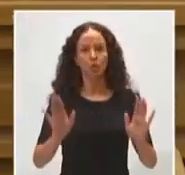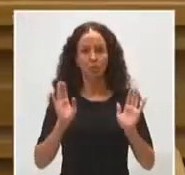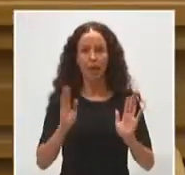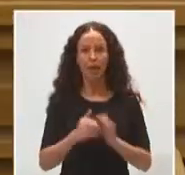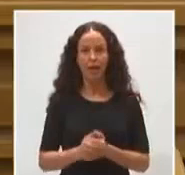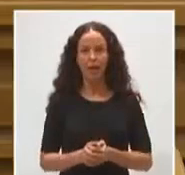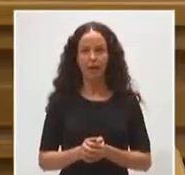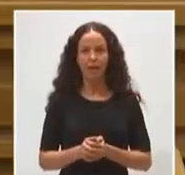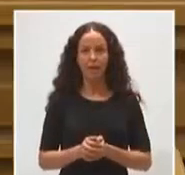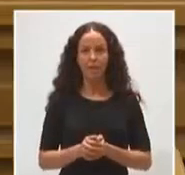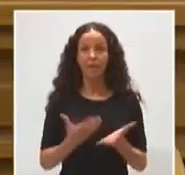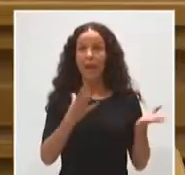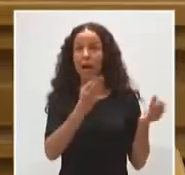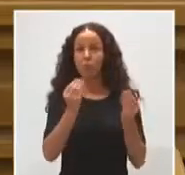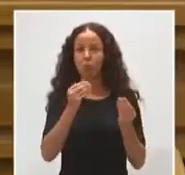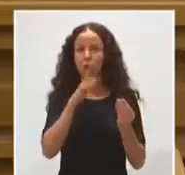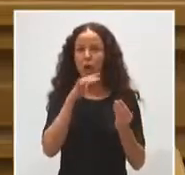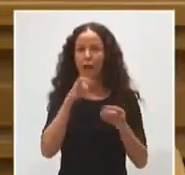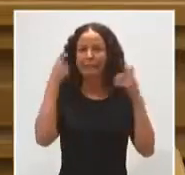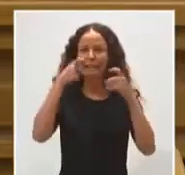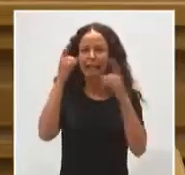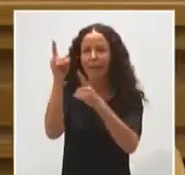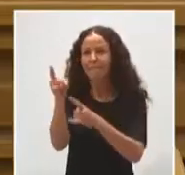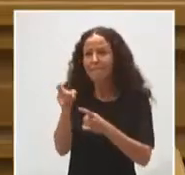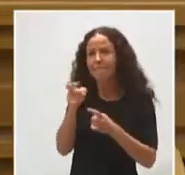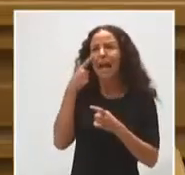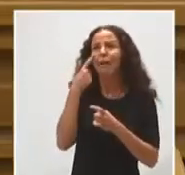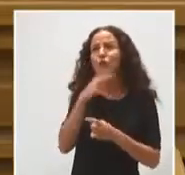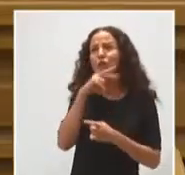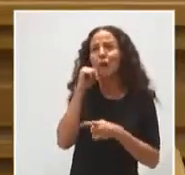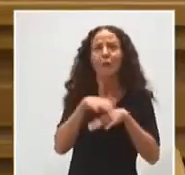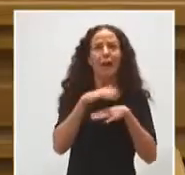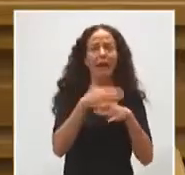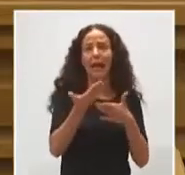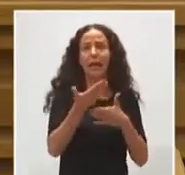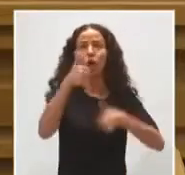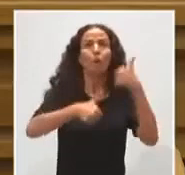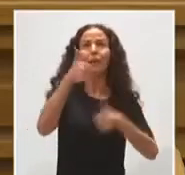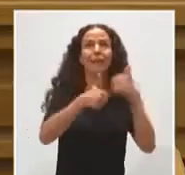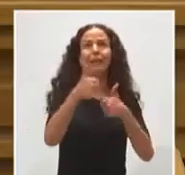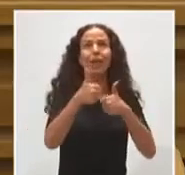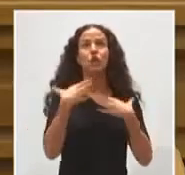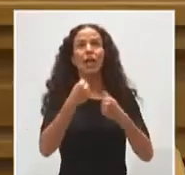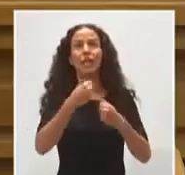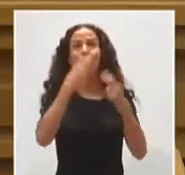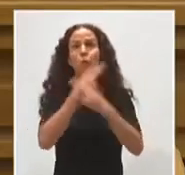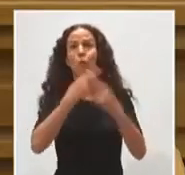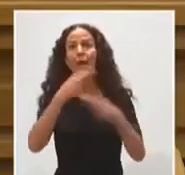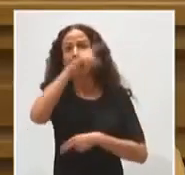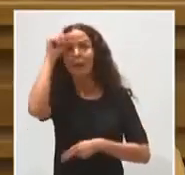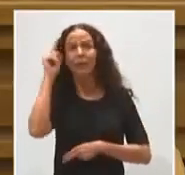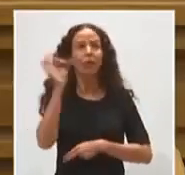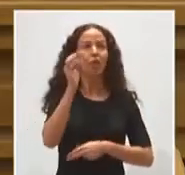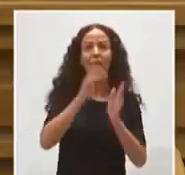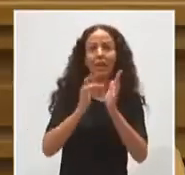y a muchos los estamos intentando conservar ofreciéndoles garantías para que no compitan no con la sanidad pública de madrid ni con la sanidad pública de